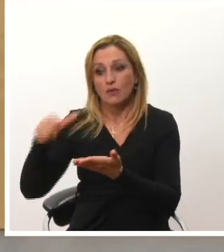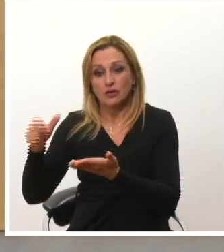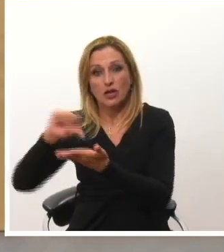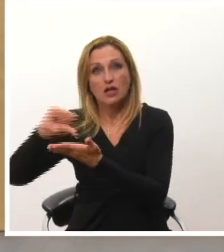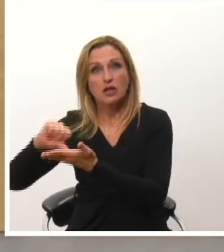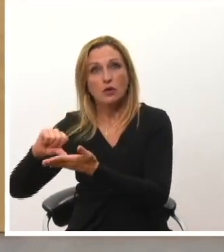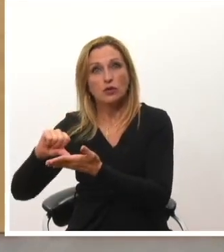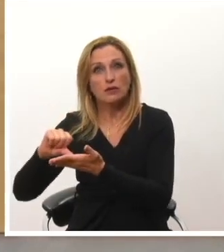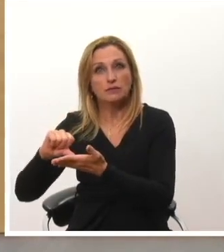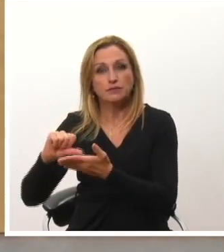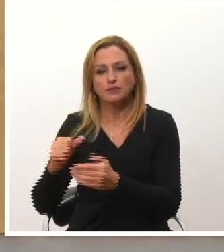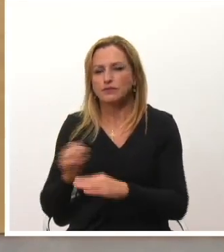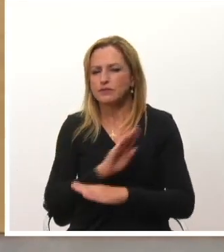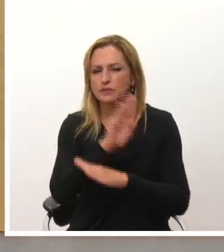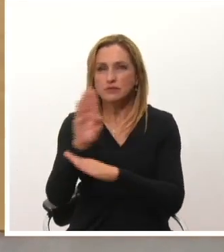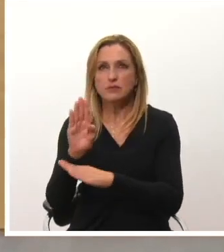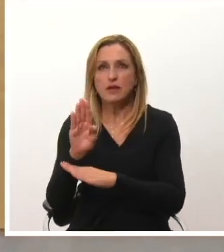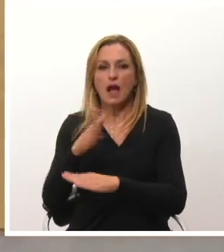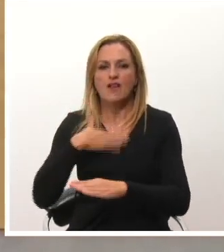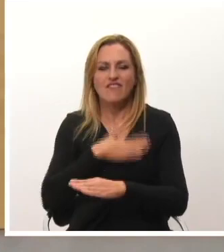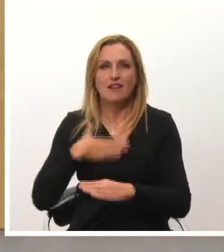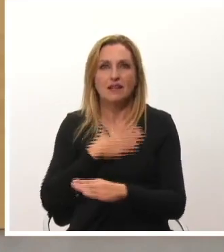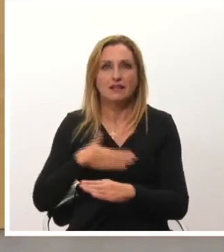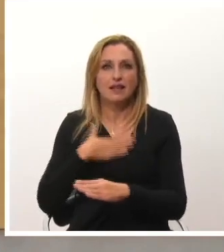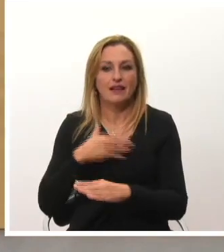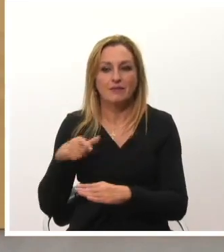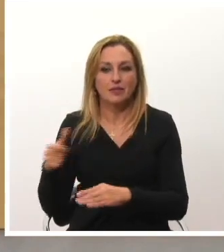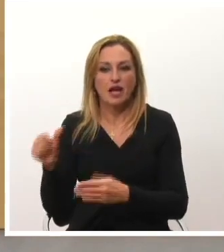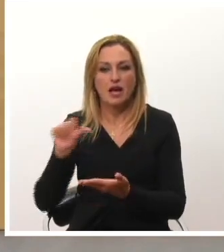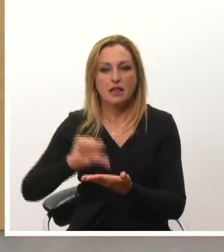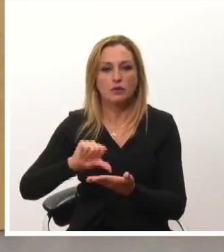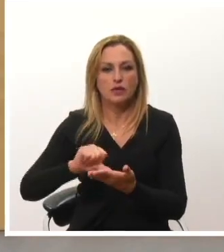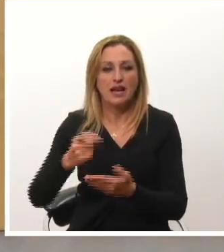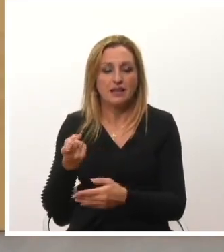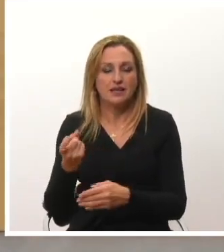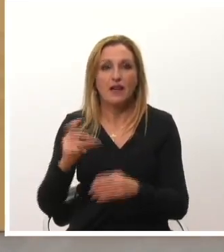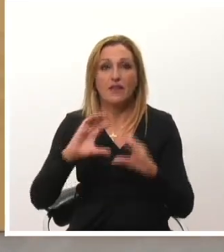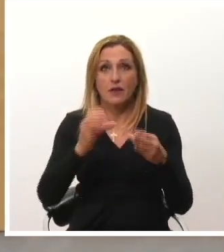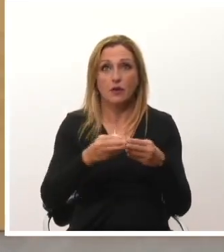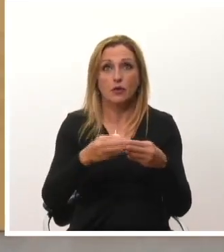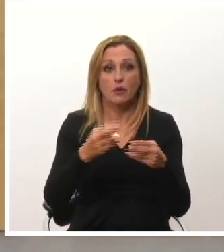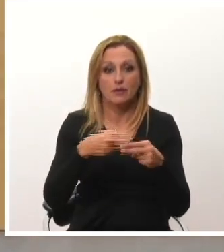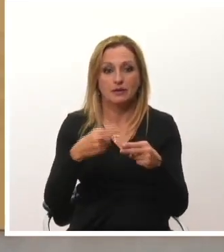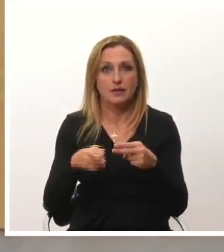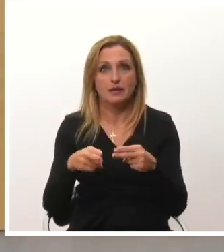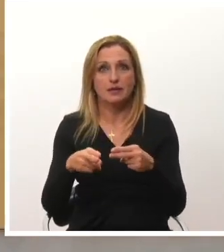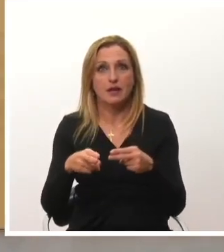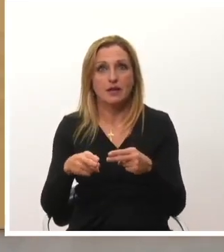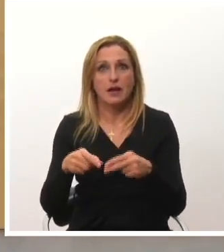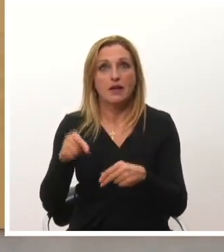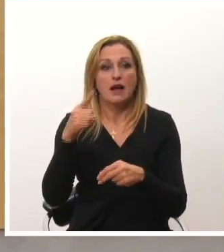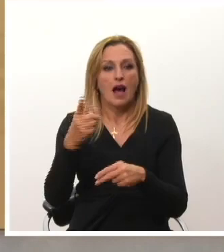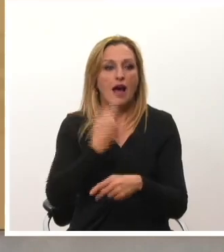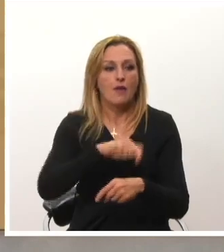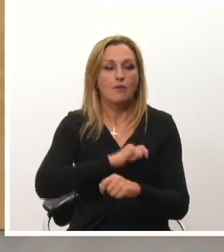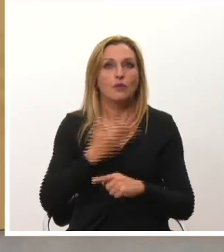política anteponiendo siempre el bienestar de los ceutíes a las necesidades partidistas y conservando siempre dos puntales fundamentales la españolidad